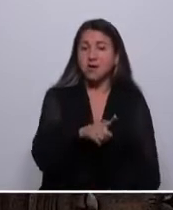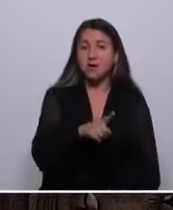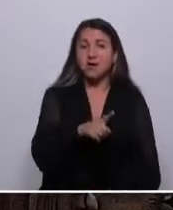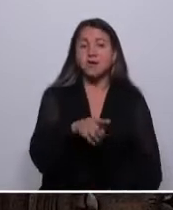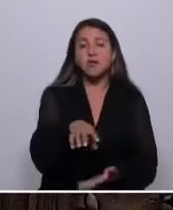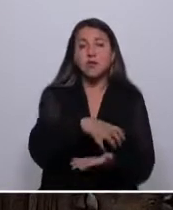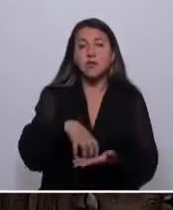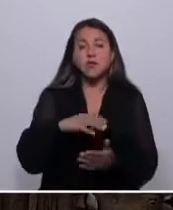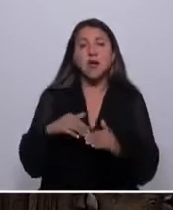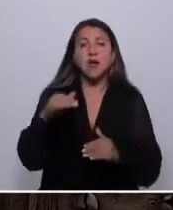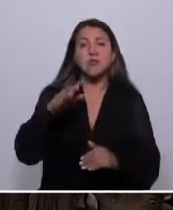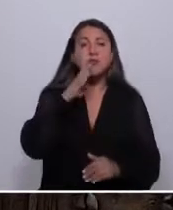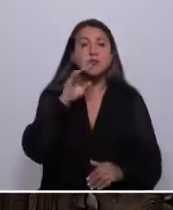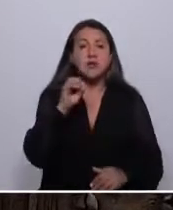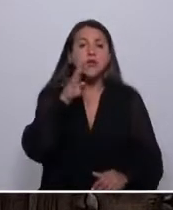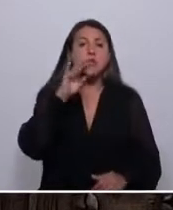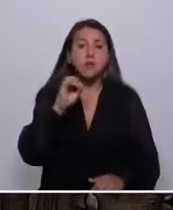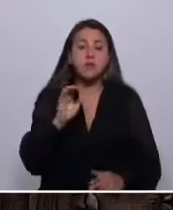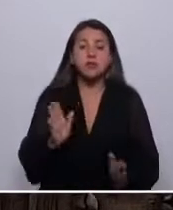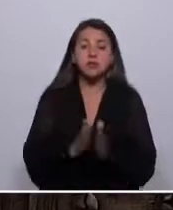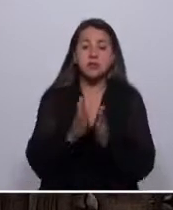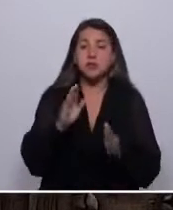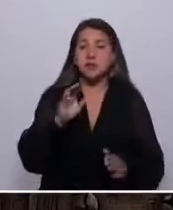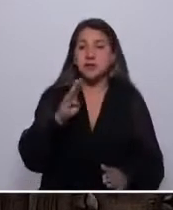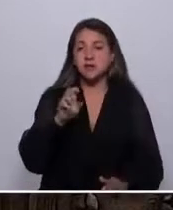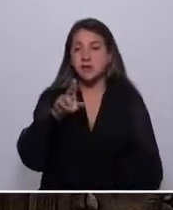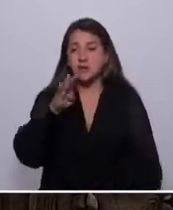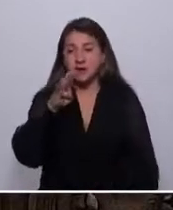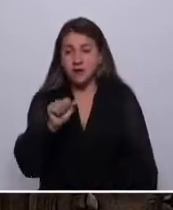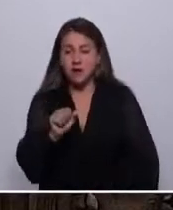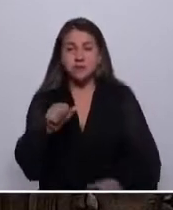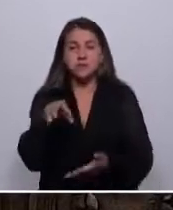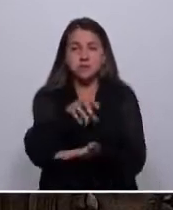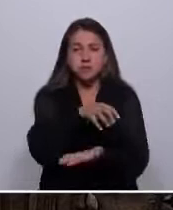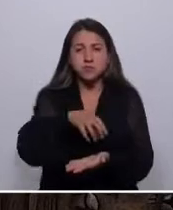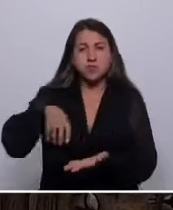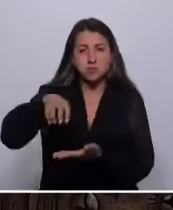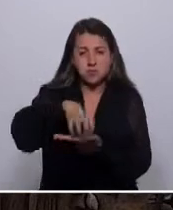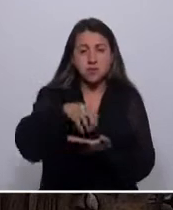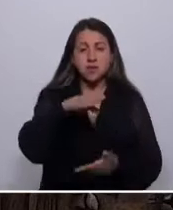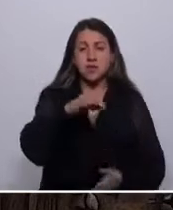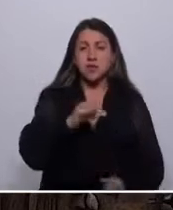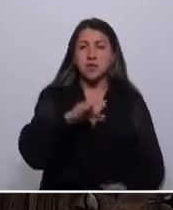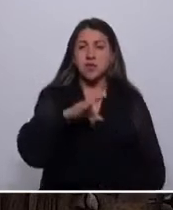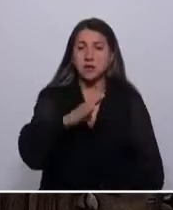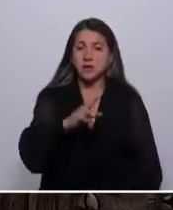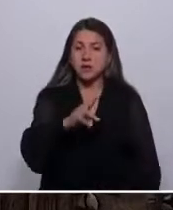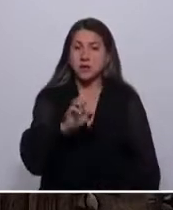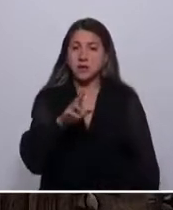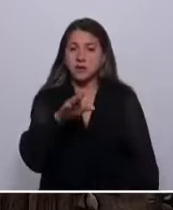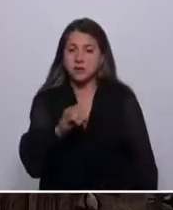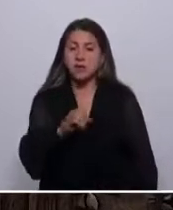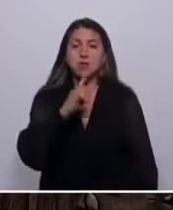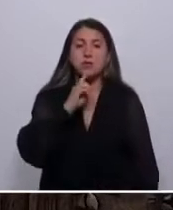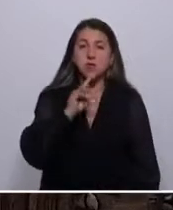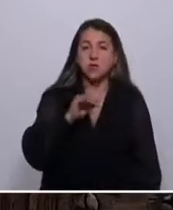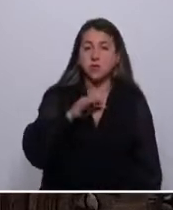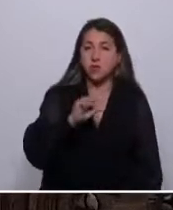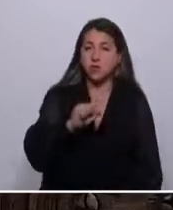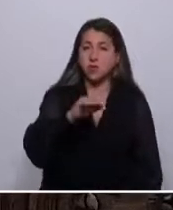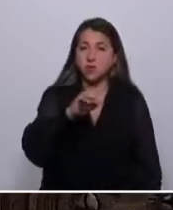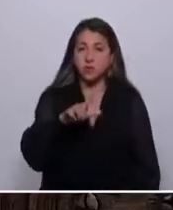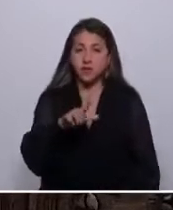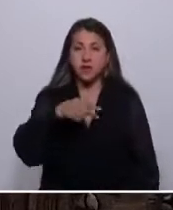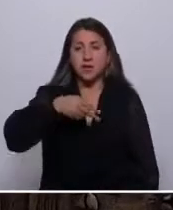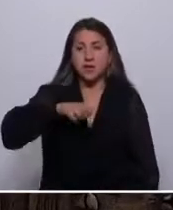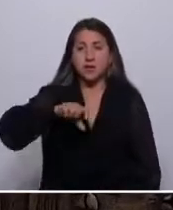Alto Biobío, Santa Bárbara, Quilleco, Quilaco, Mulchen, Nacimiento, Cabrero, Yumbel, Tucapel, Laja, Negrete y San